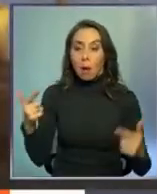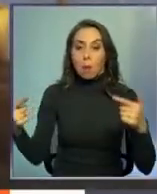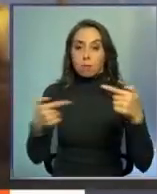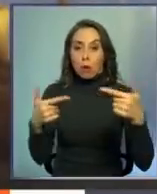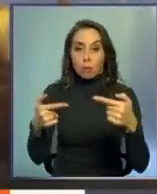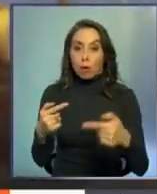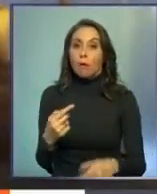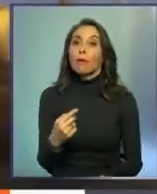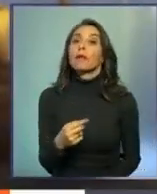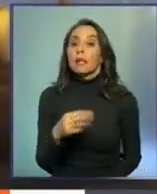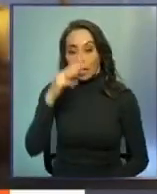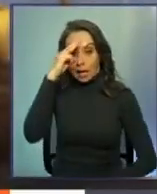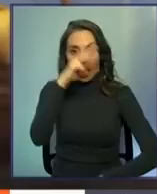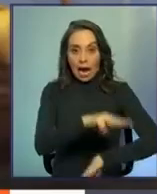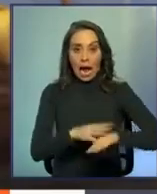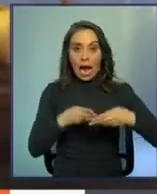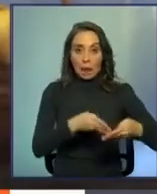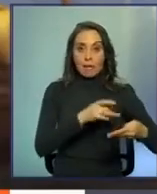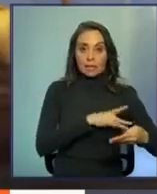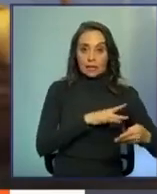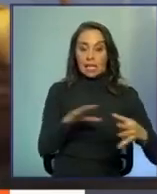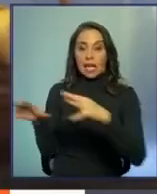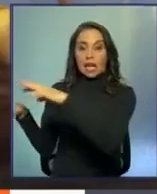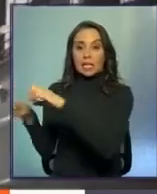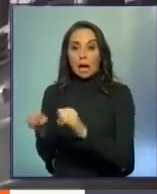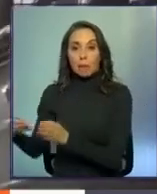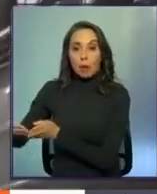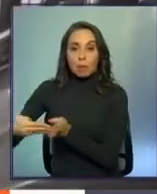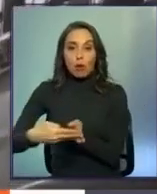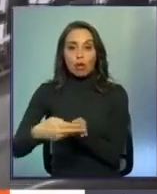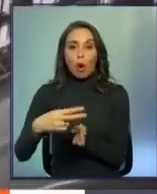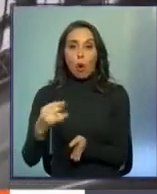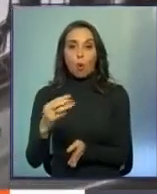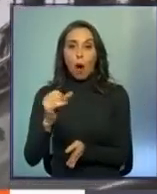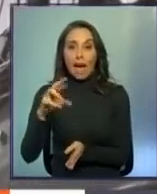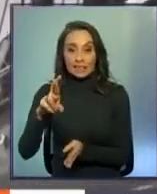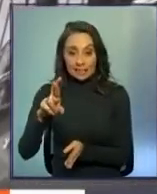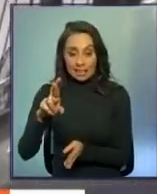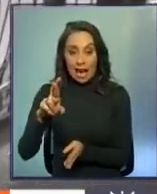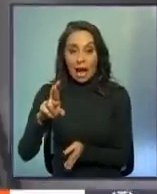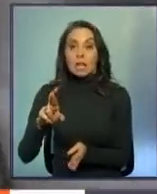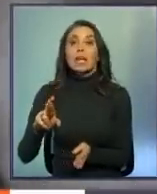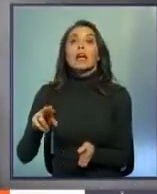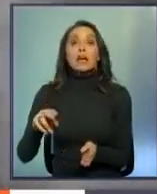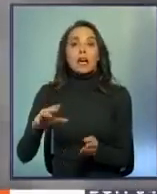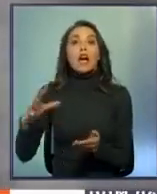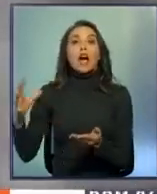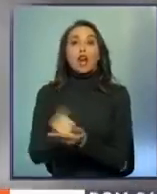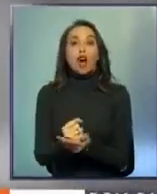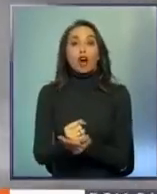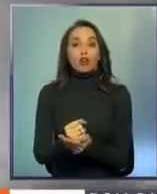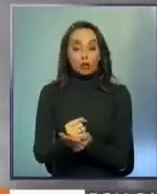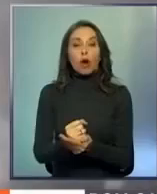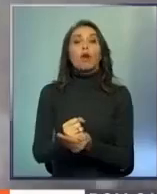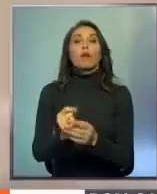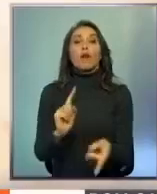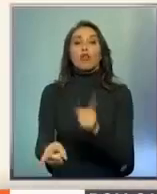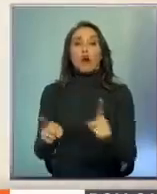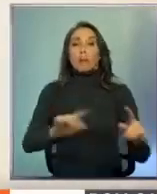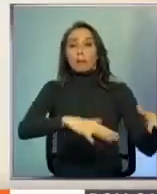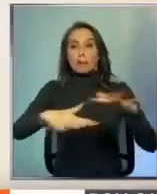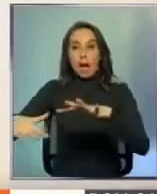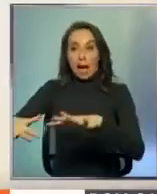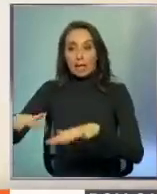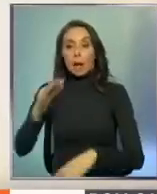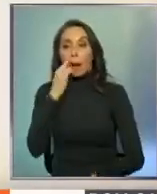Luego que la Armada chilena capturara al monitor Huáscar y con ello lograr el dominio del mar, el ministro de la Guerra en